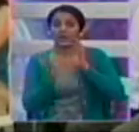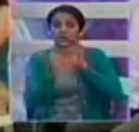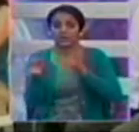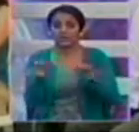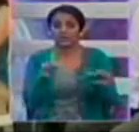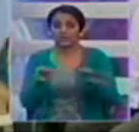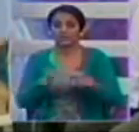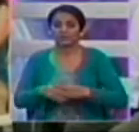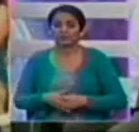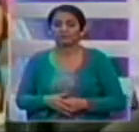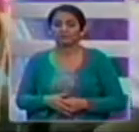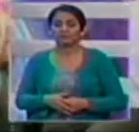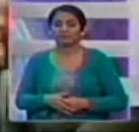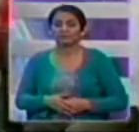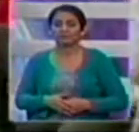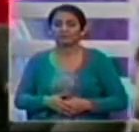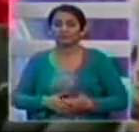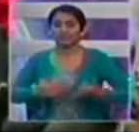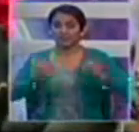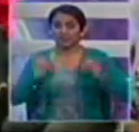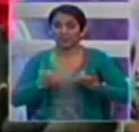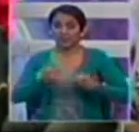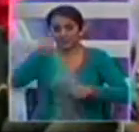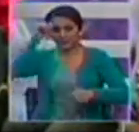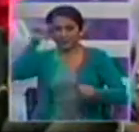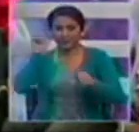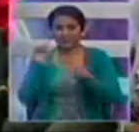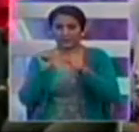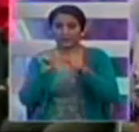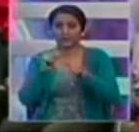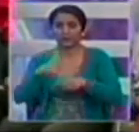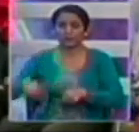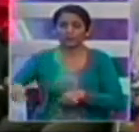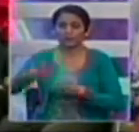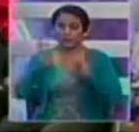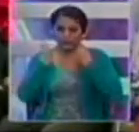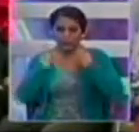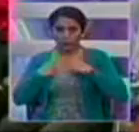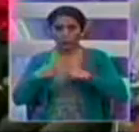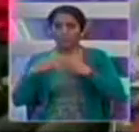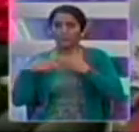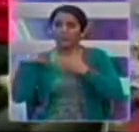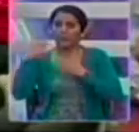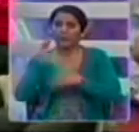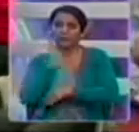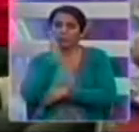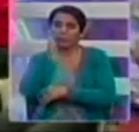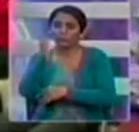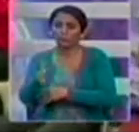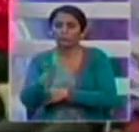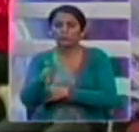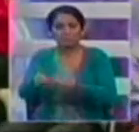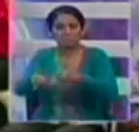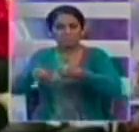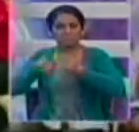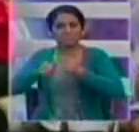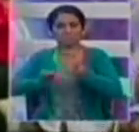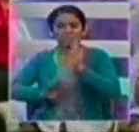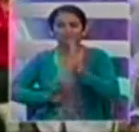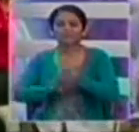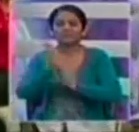que recordar que ustedes ven un futuro potente, un futuro gigante para el